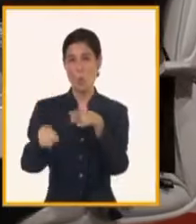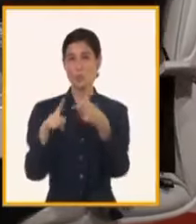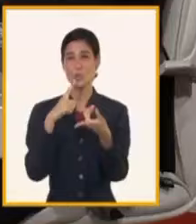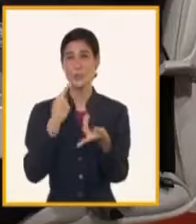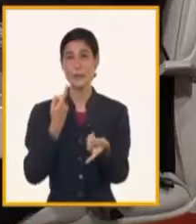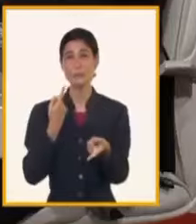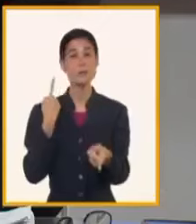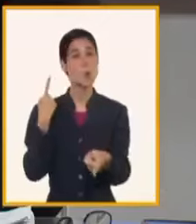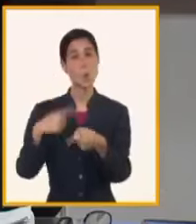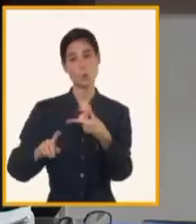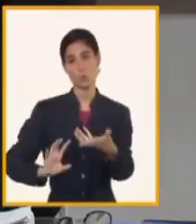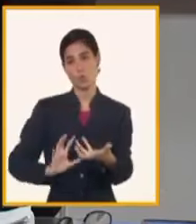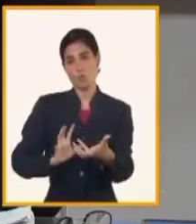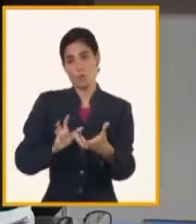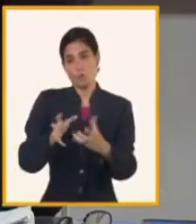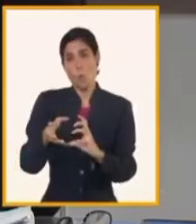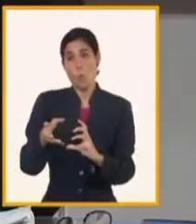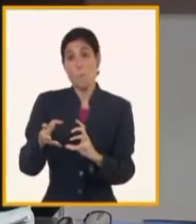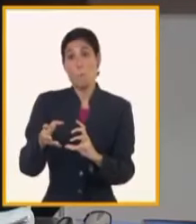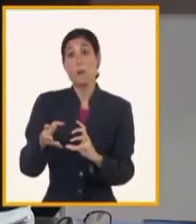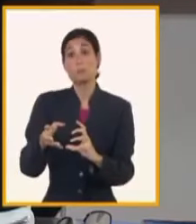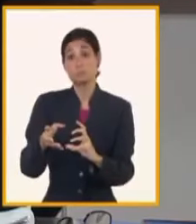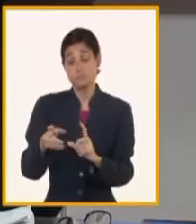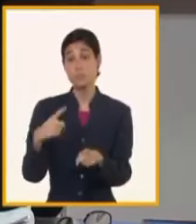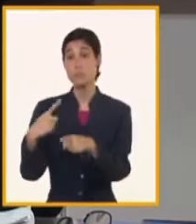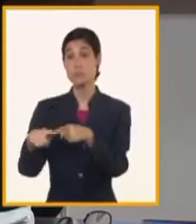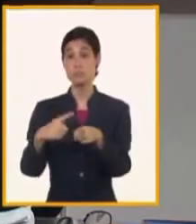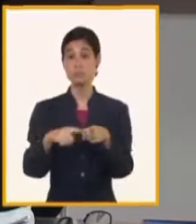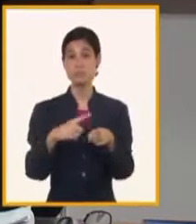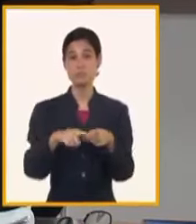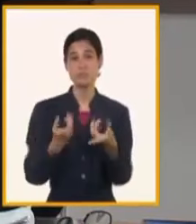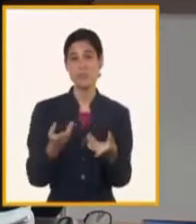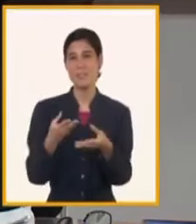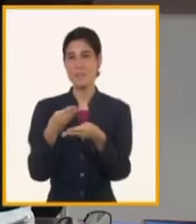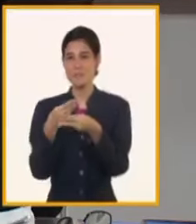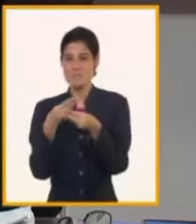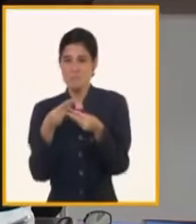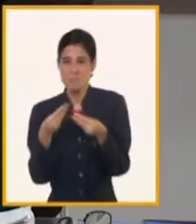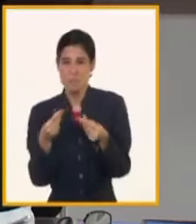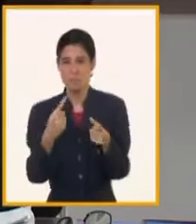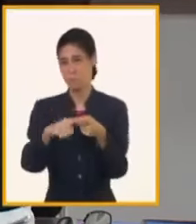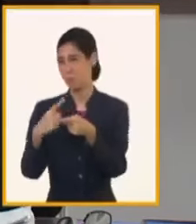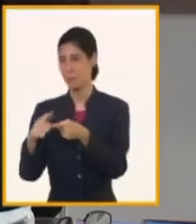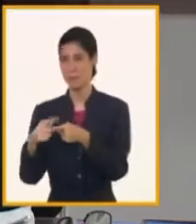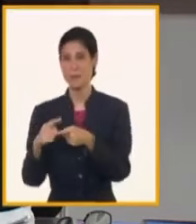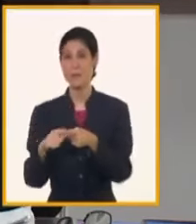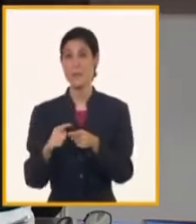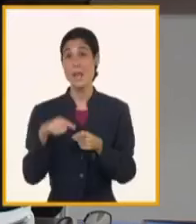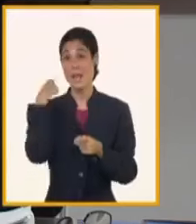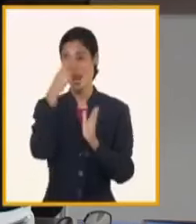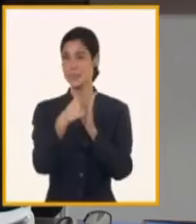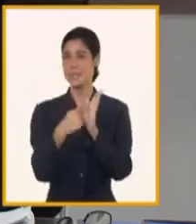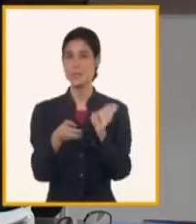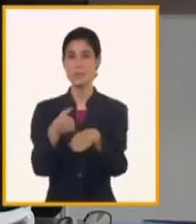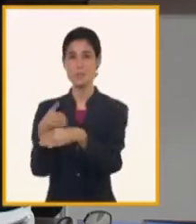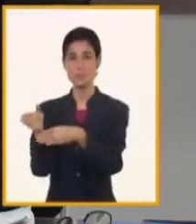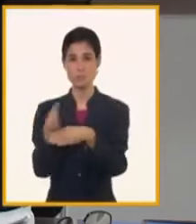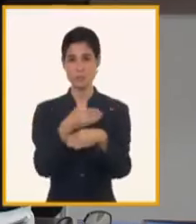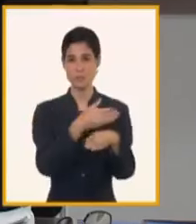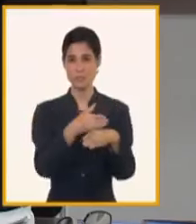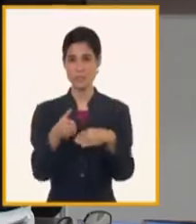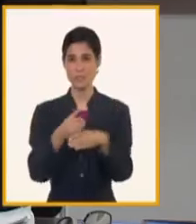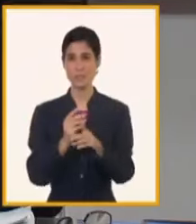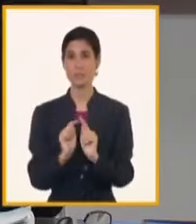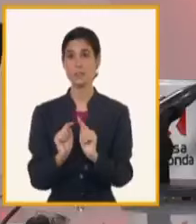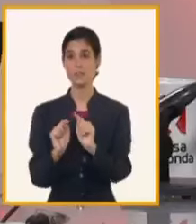tener una una calidad una viscosidad y una un grupo de de parámetros para lograr eh refinar lo que el nuestro no